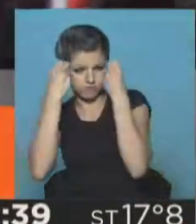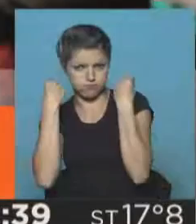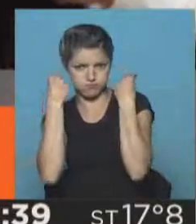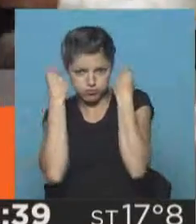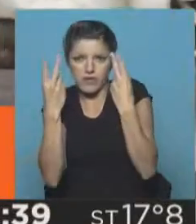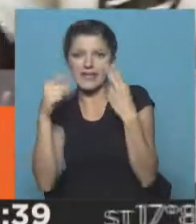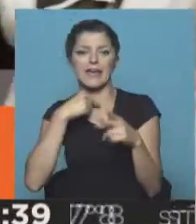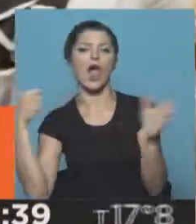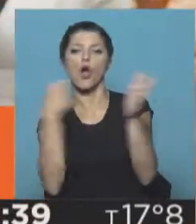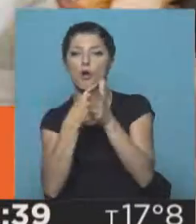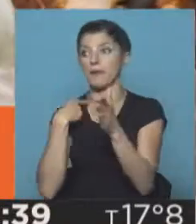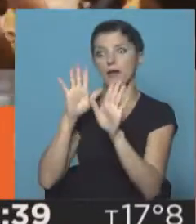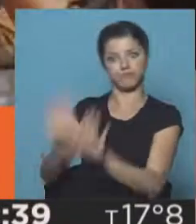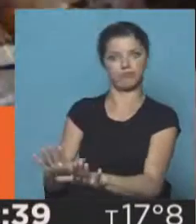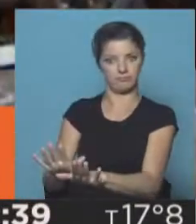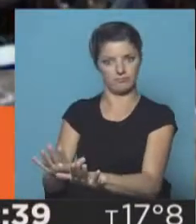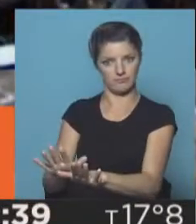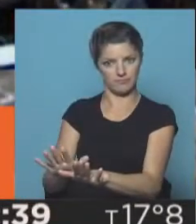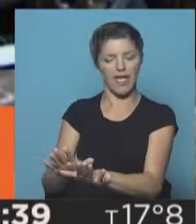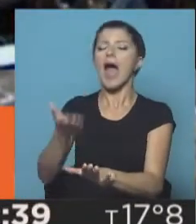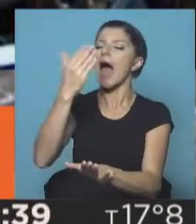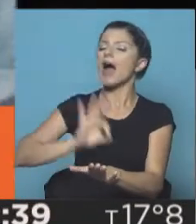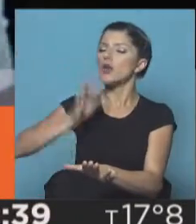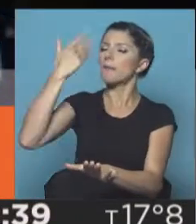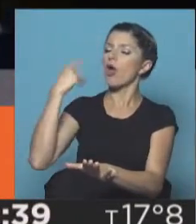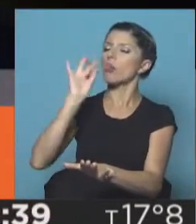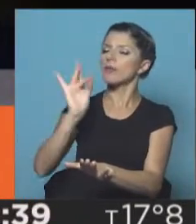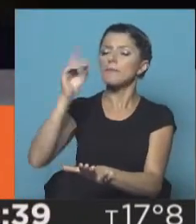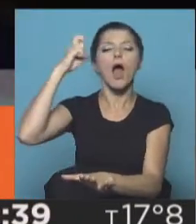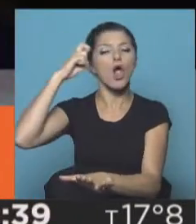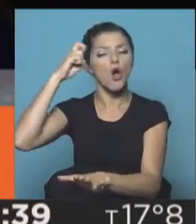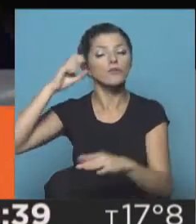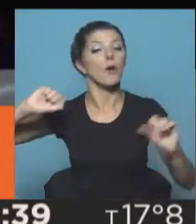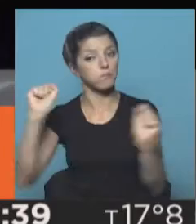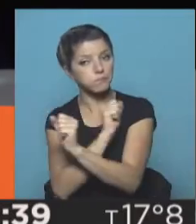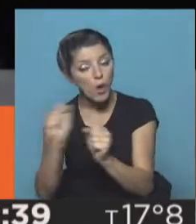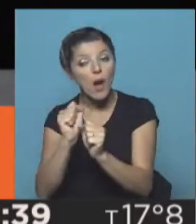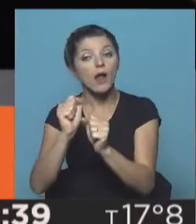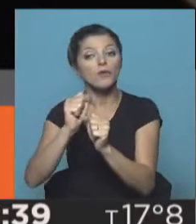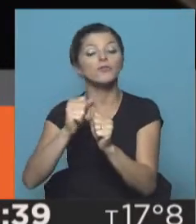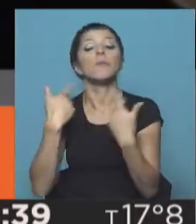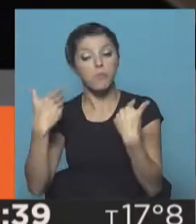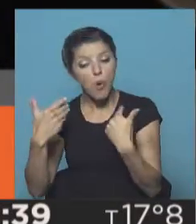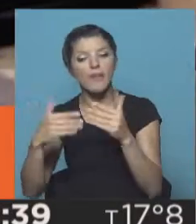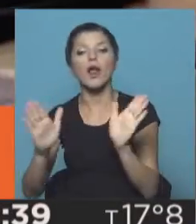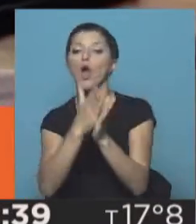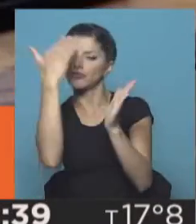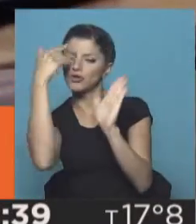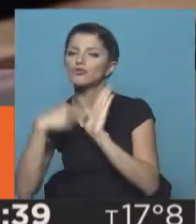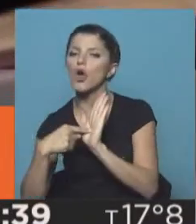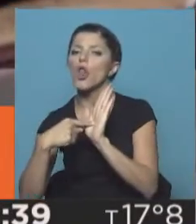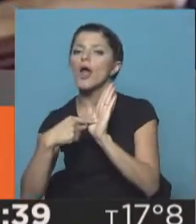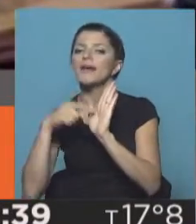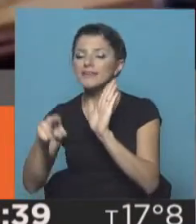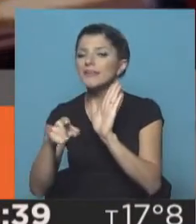golpe. En diciembre pasado, la mayoría oficialista en el Congreso aprobó la enmienda constitucional que contempla la reelección